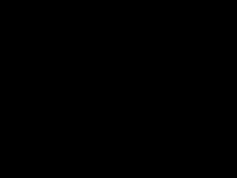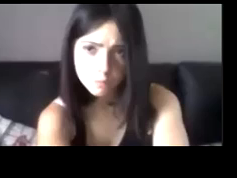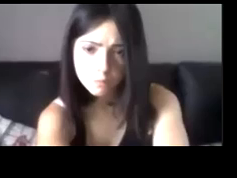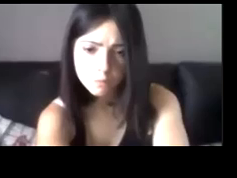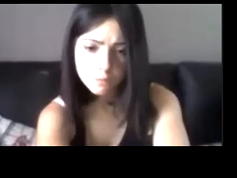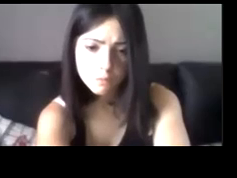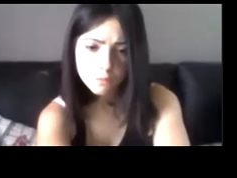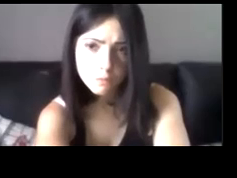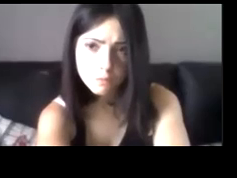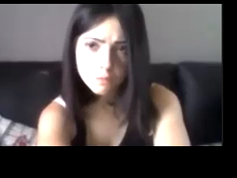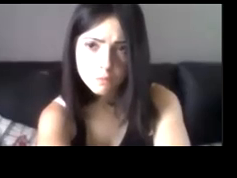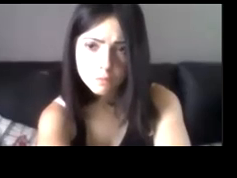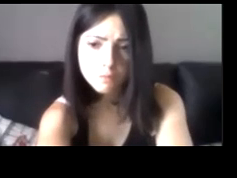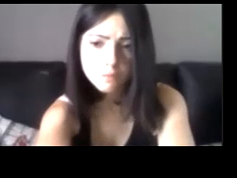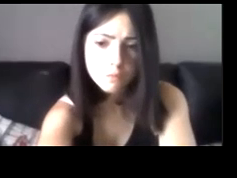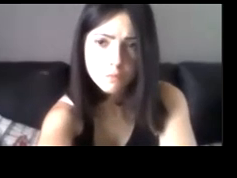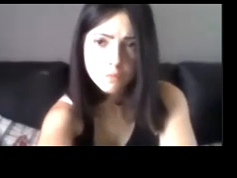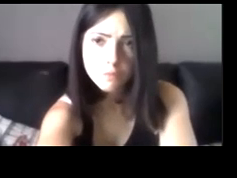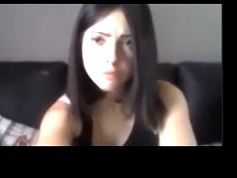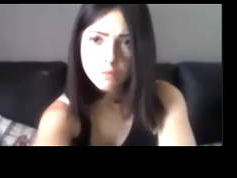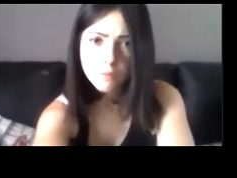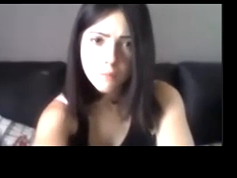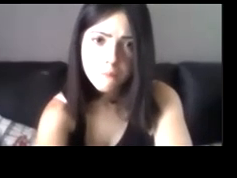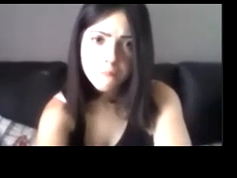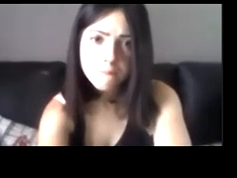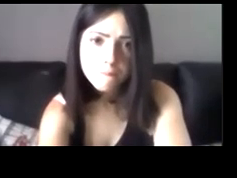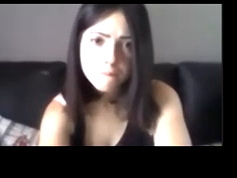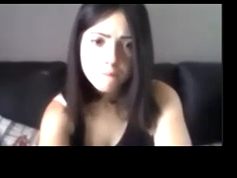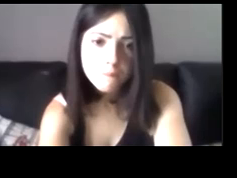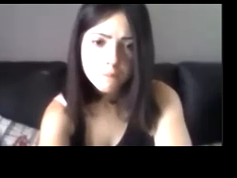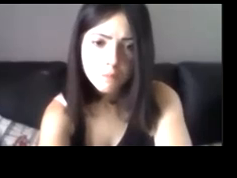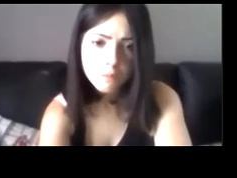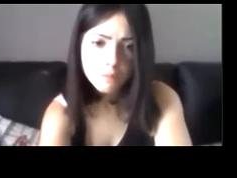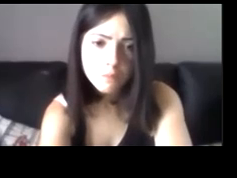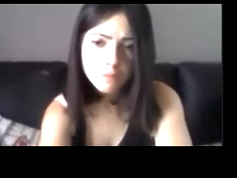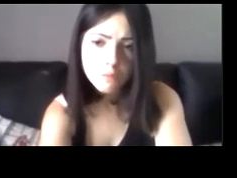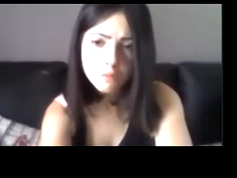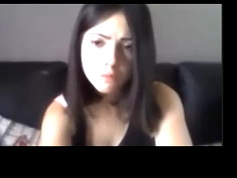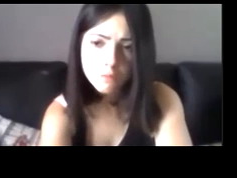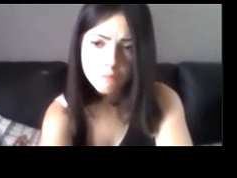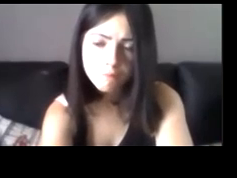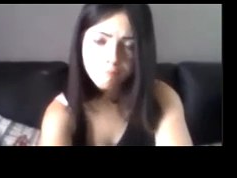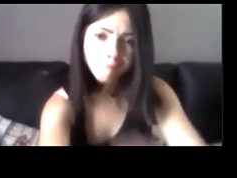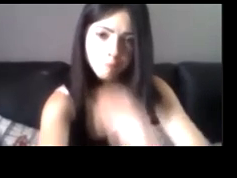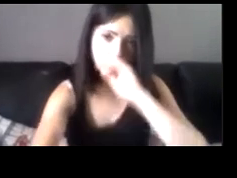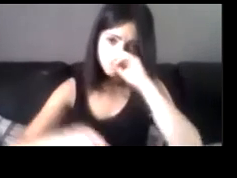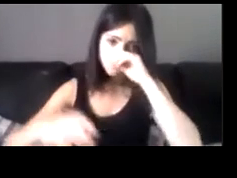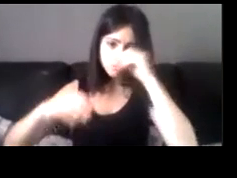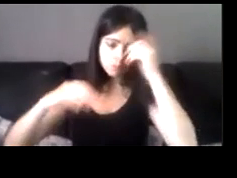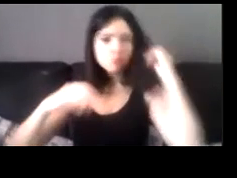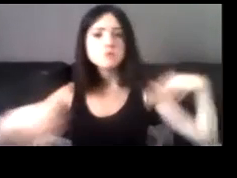La semana pasada hicieron una guía donde tenían que analizar